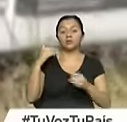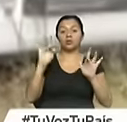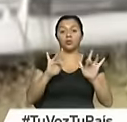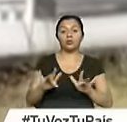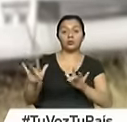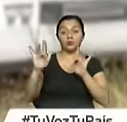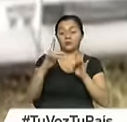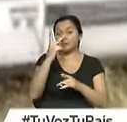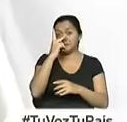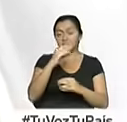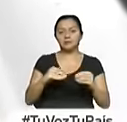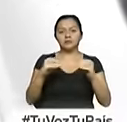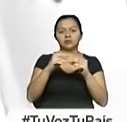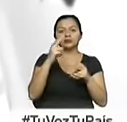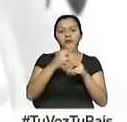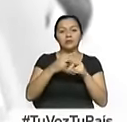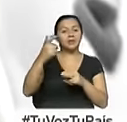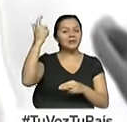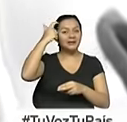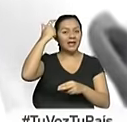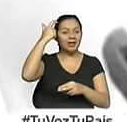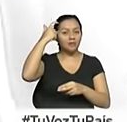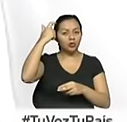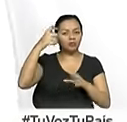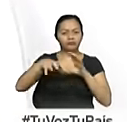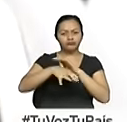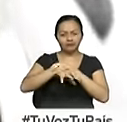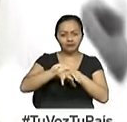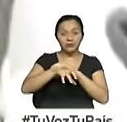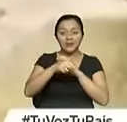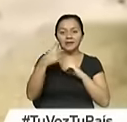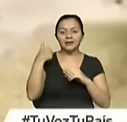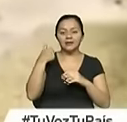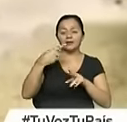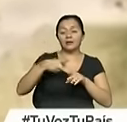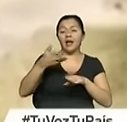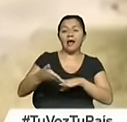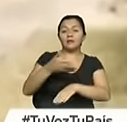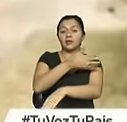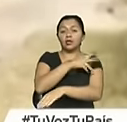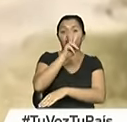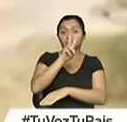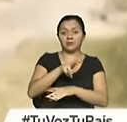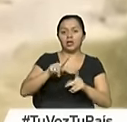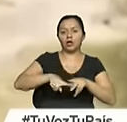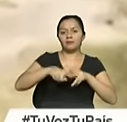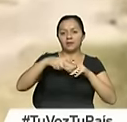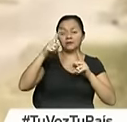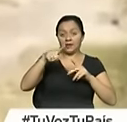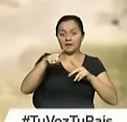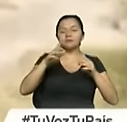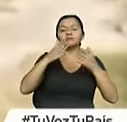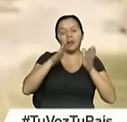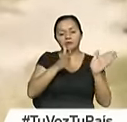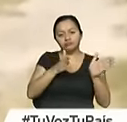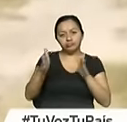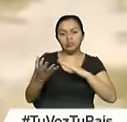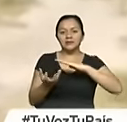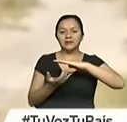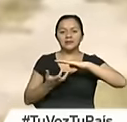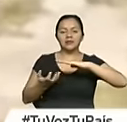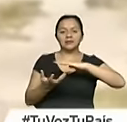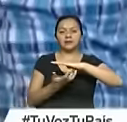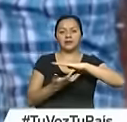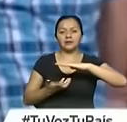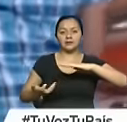computadora, conocida también como cerebro electrónico, fabricados desde el 2000, pasarán por un escaneo que confirmará las